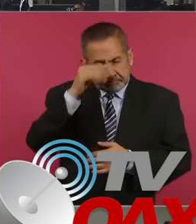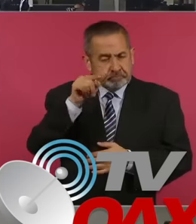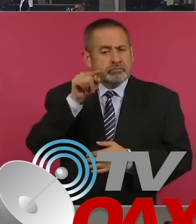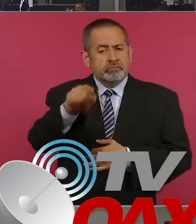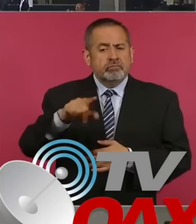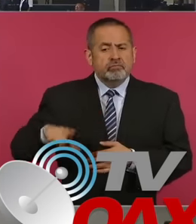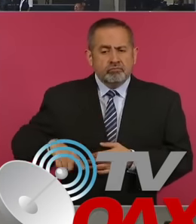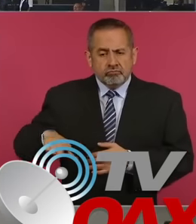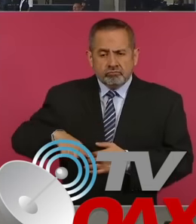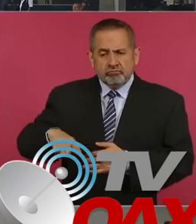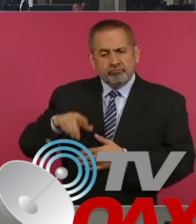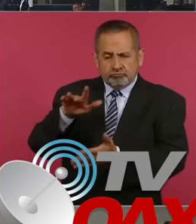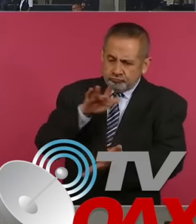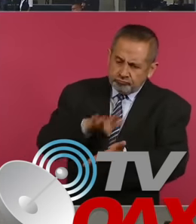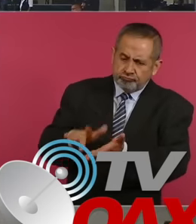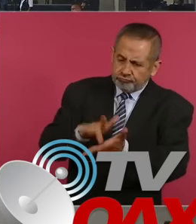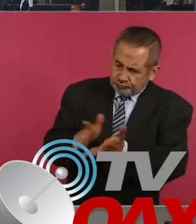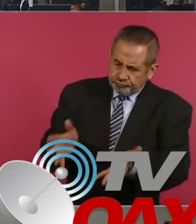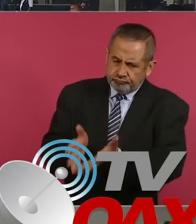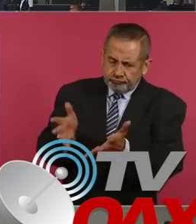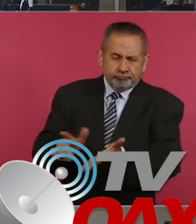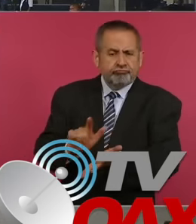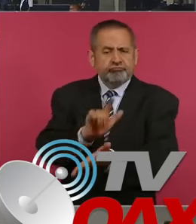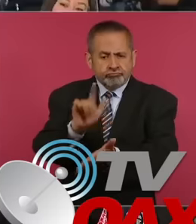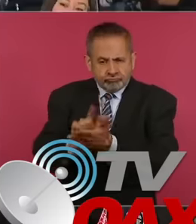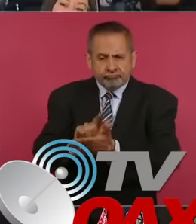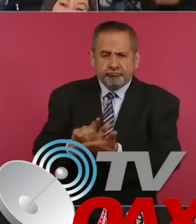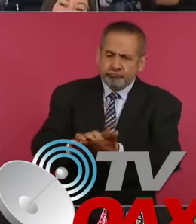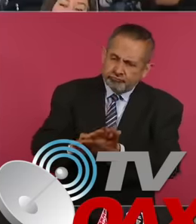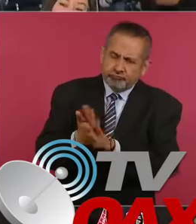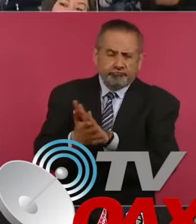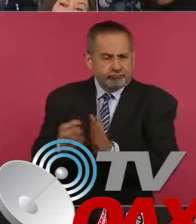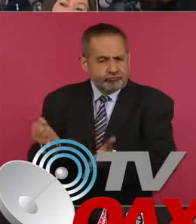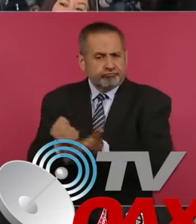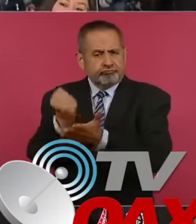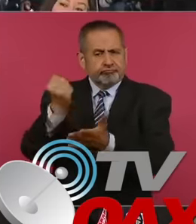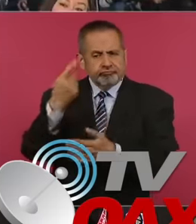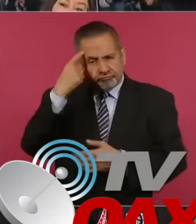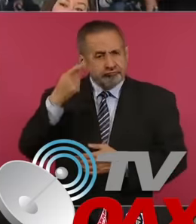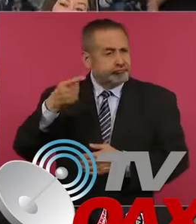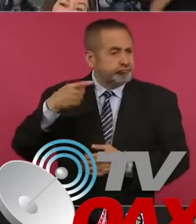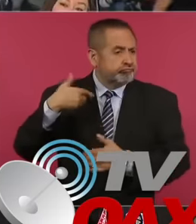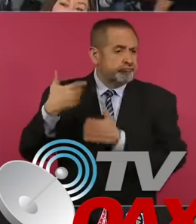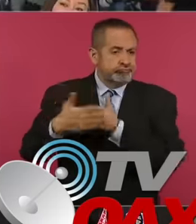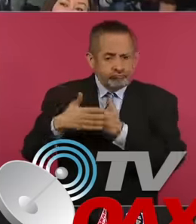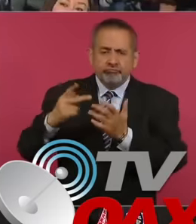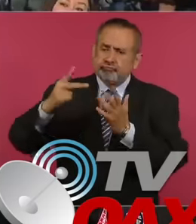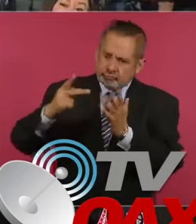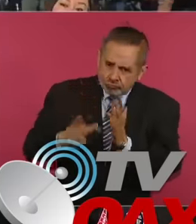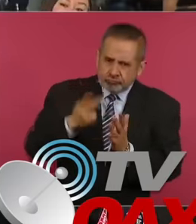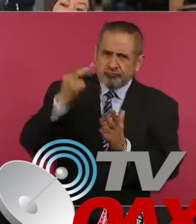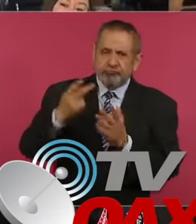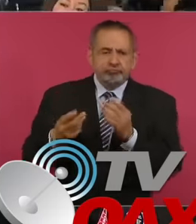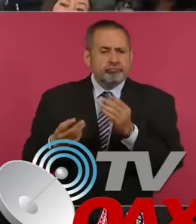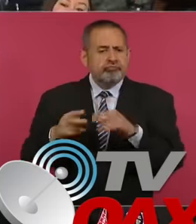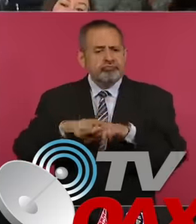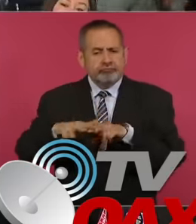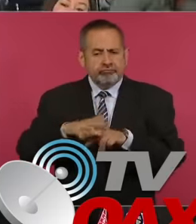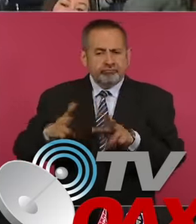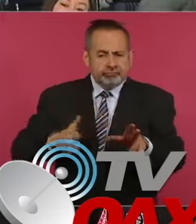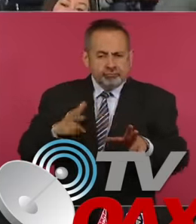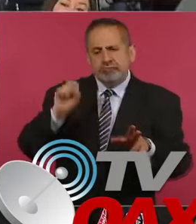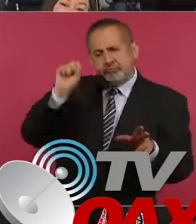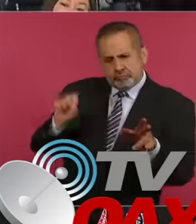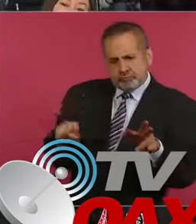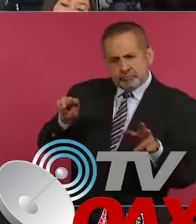a impulsar esta reforma para que se lleve a cabo el transporte de pasajeros nuevamente en el país, no solo en el sureste con el Tren